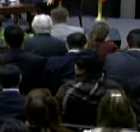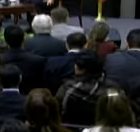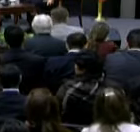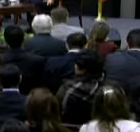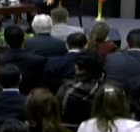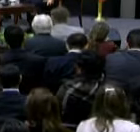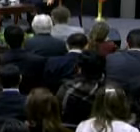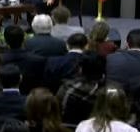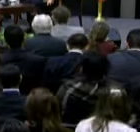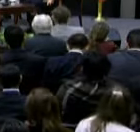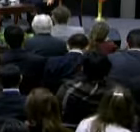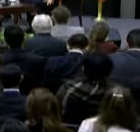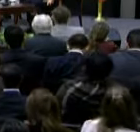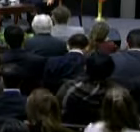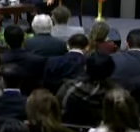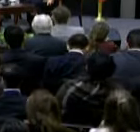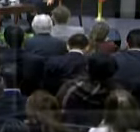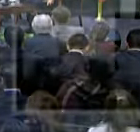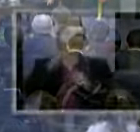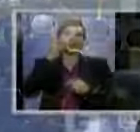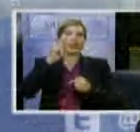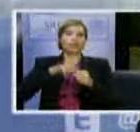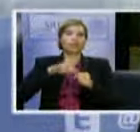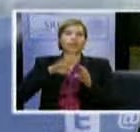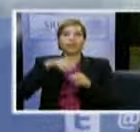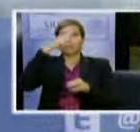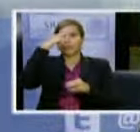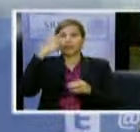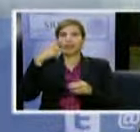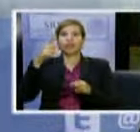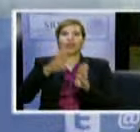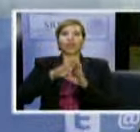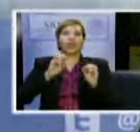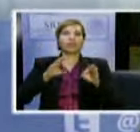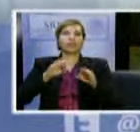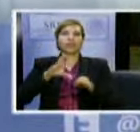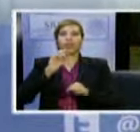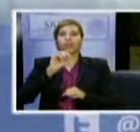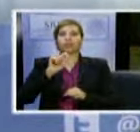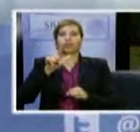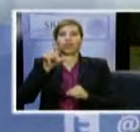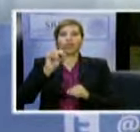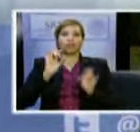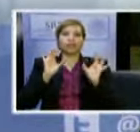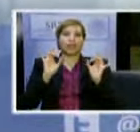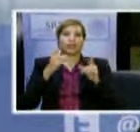Sada Solana es el actual cónsul general de México en Los Ángeles. Anteriormente ha